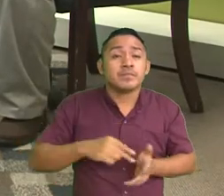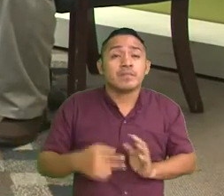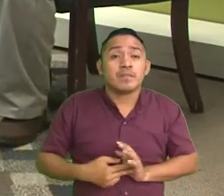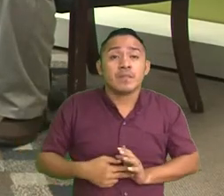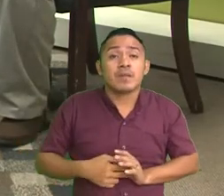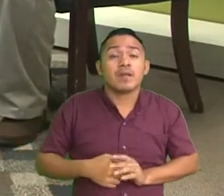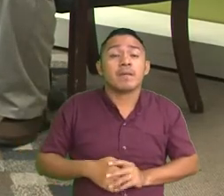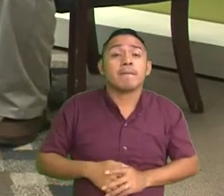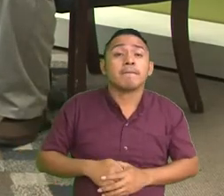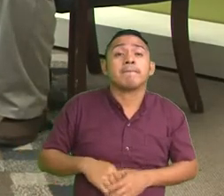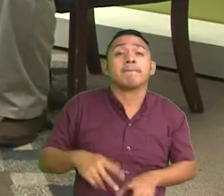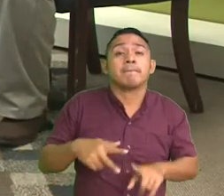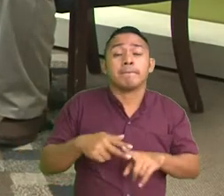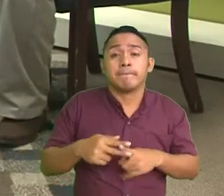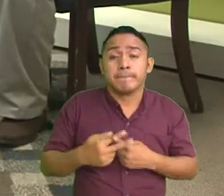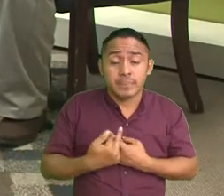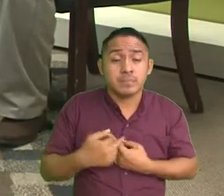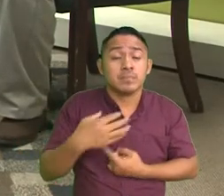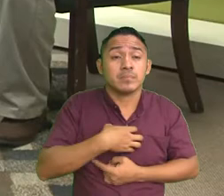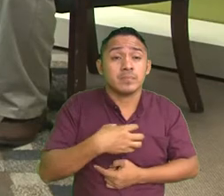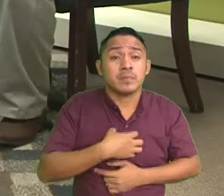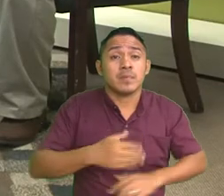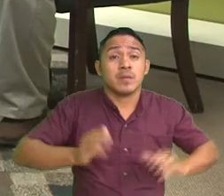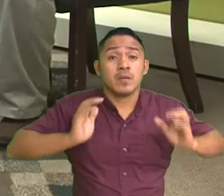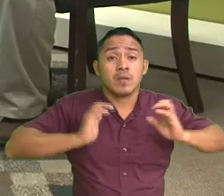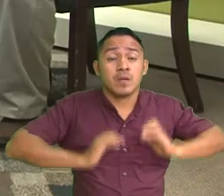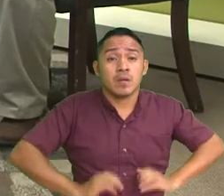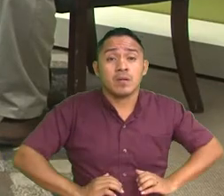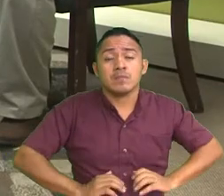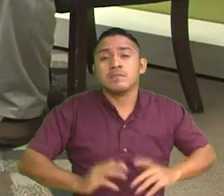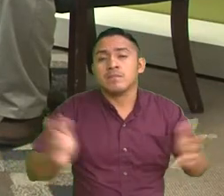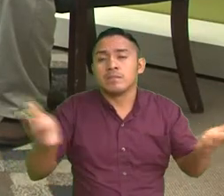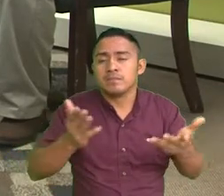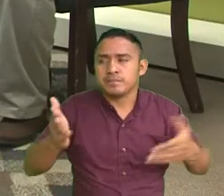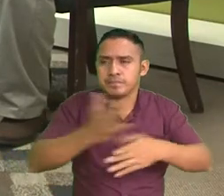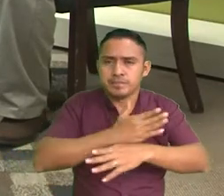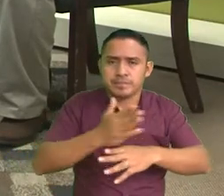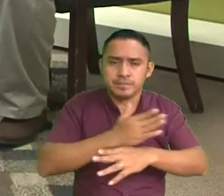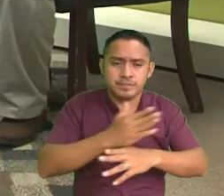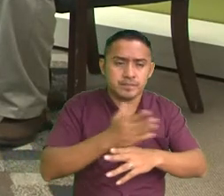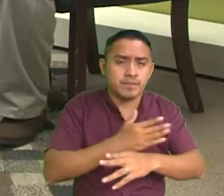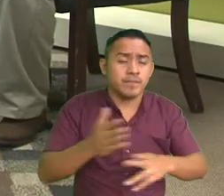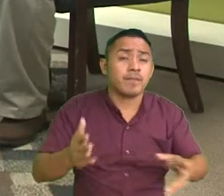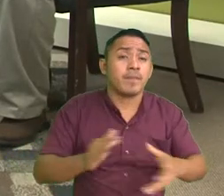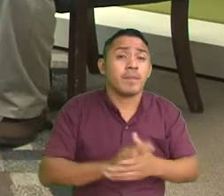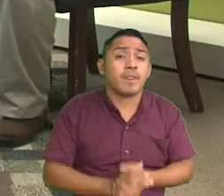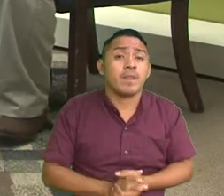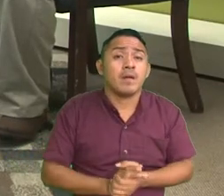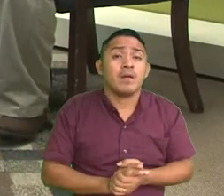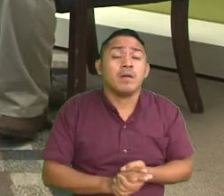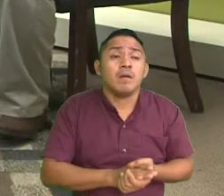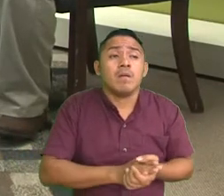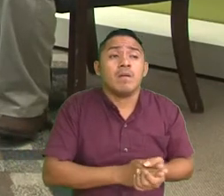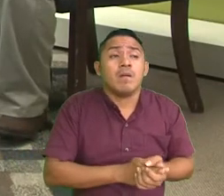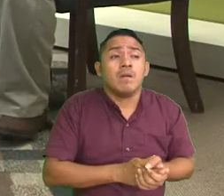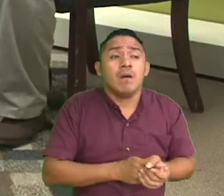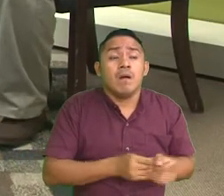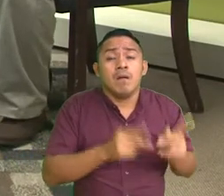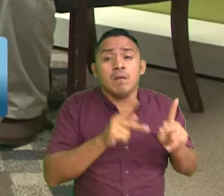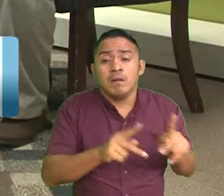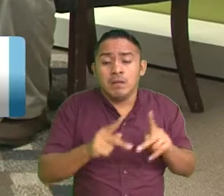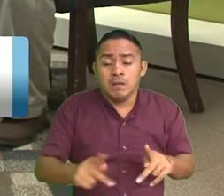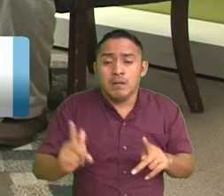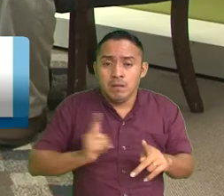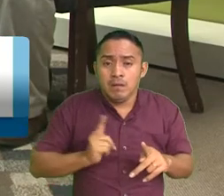un origen biológico. Ahora, ¿cuál es la diferencia entre la mayor parte de los humanos que tienen